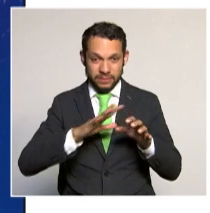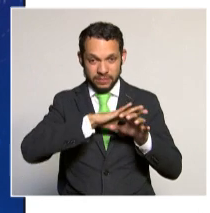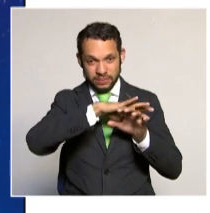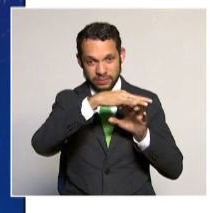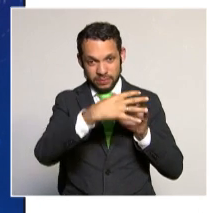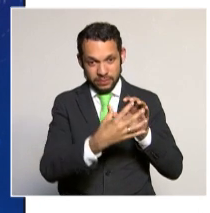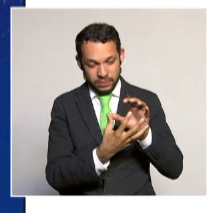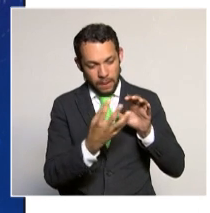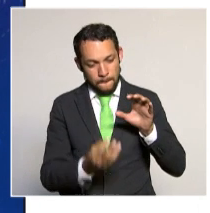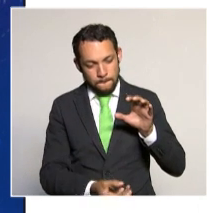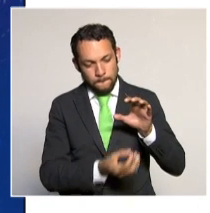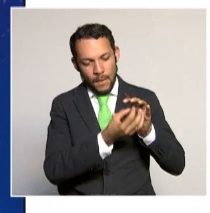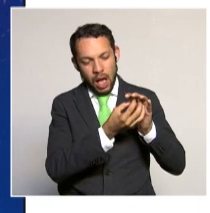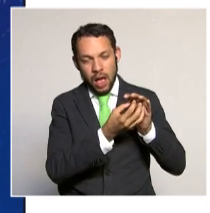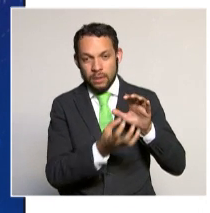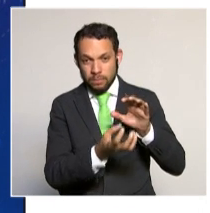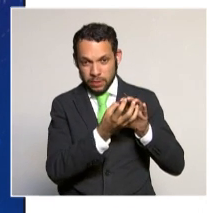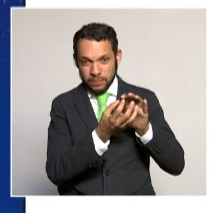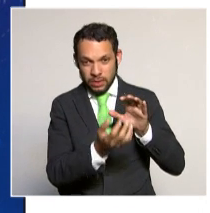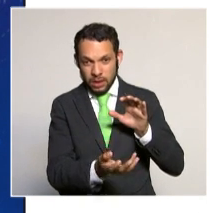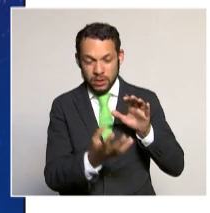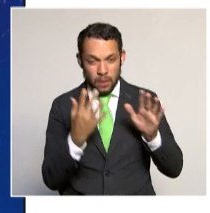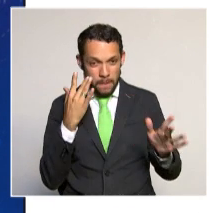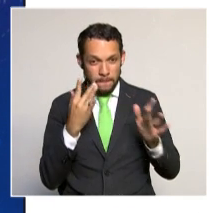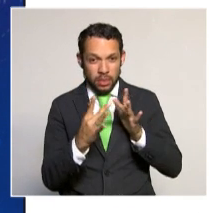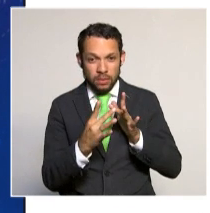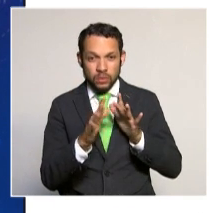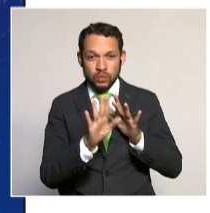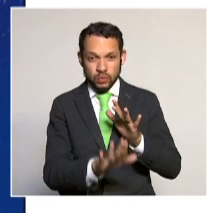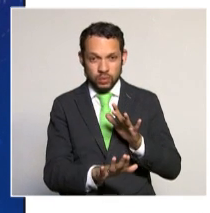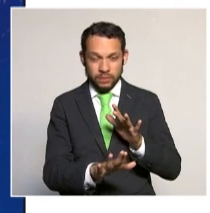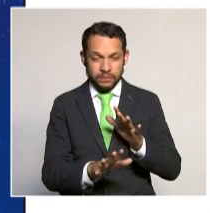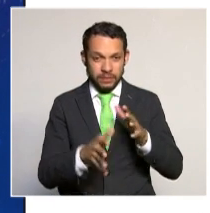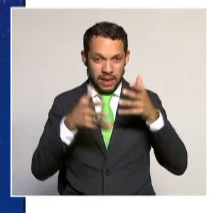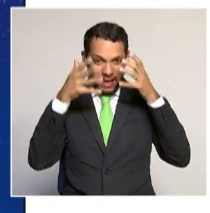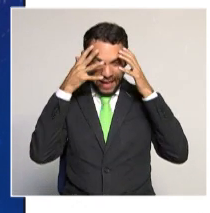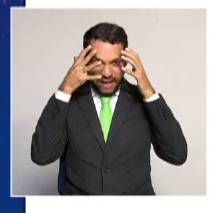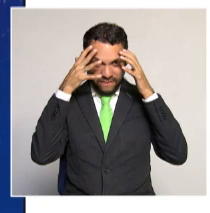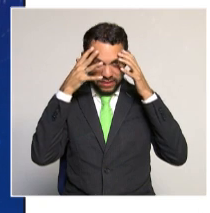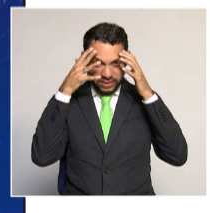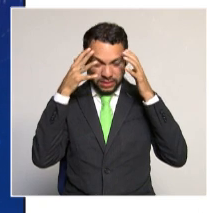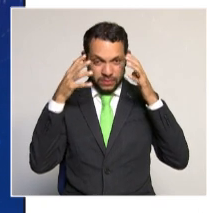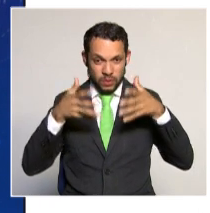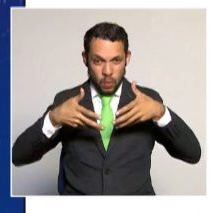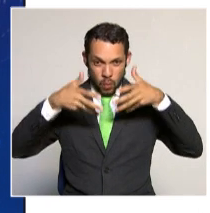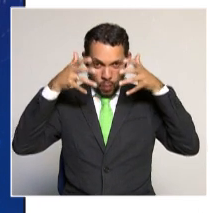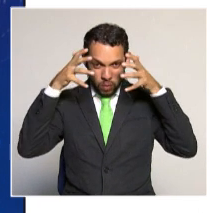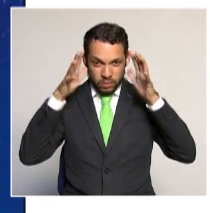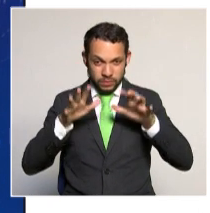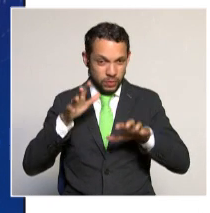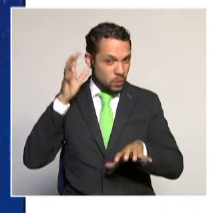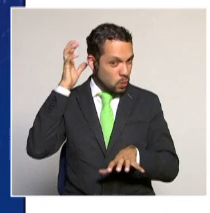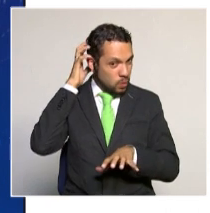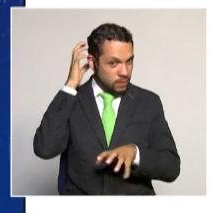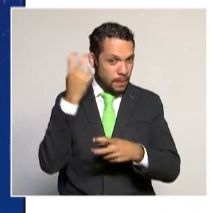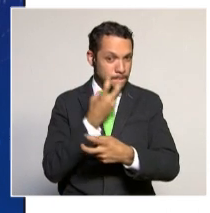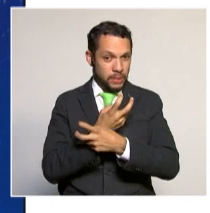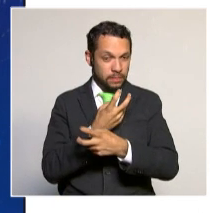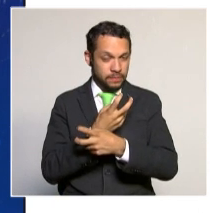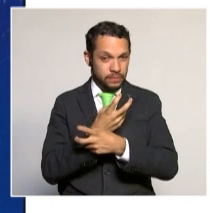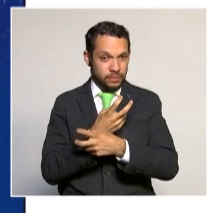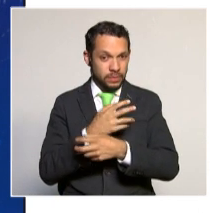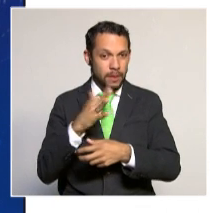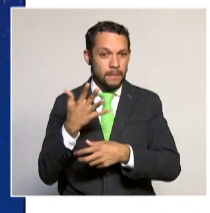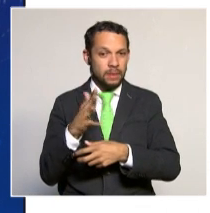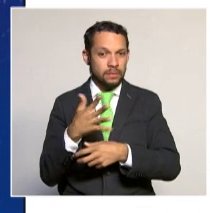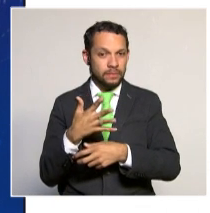sector temporal. Si lo correlacionamos con nuestra cabeza, así, con la parte ósea y los pelos, viene a ser por el sector